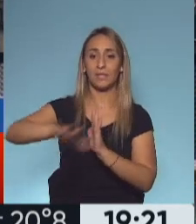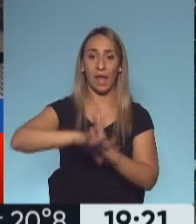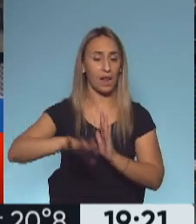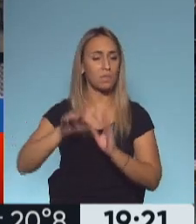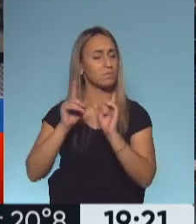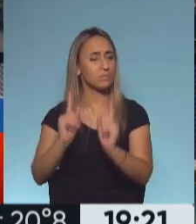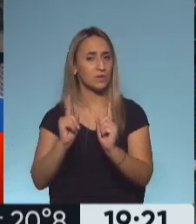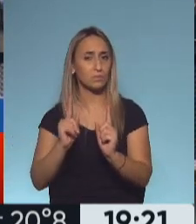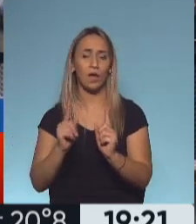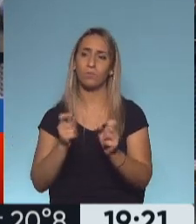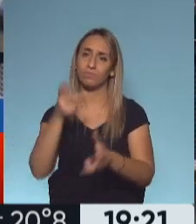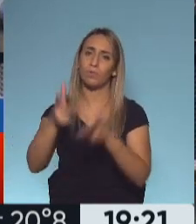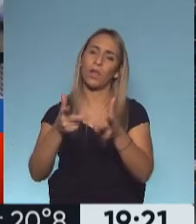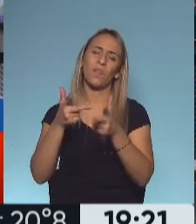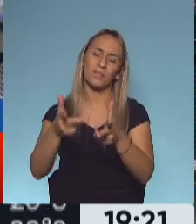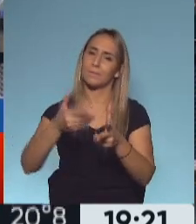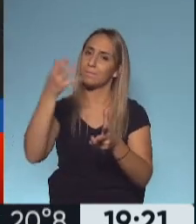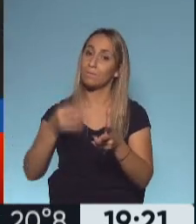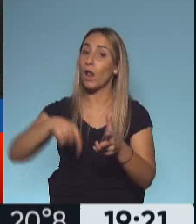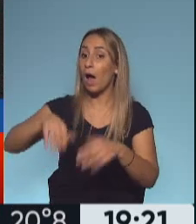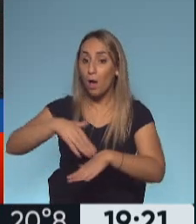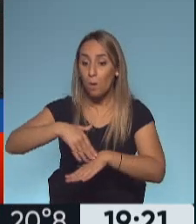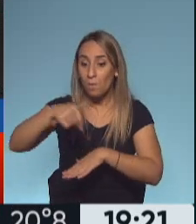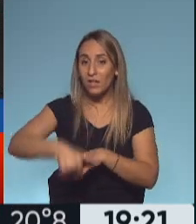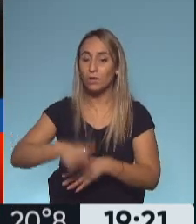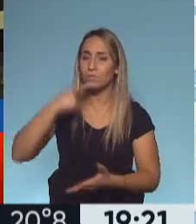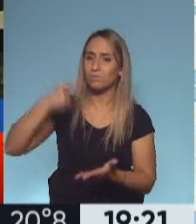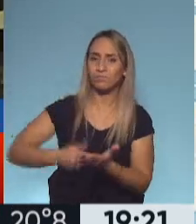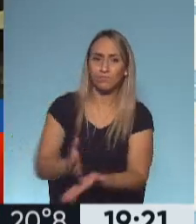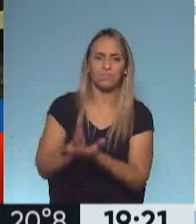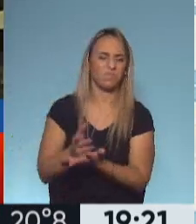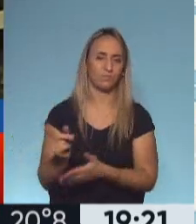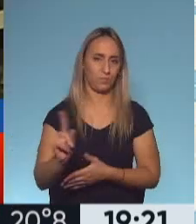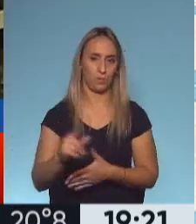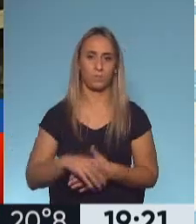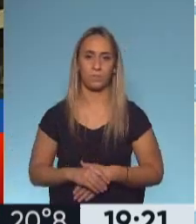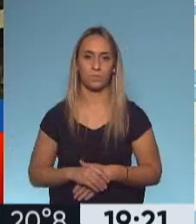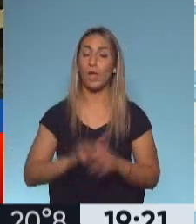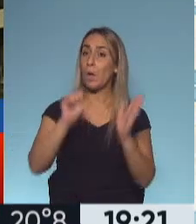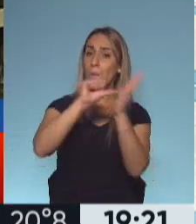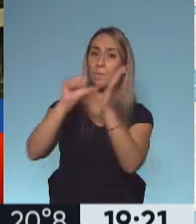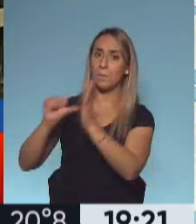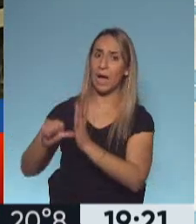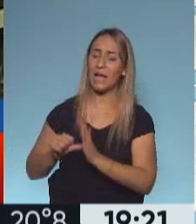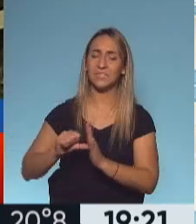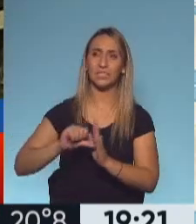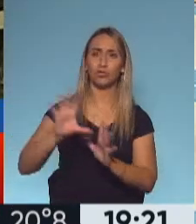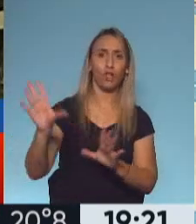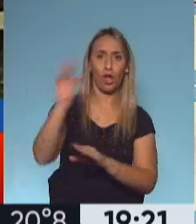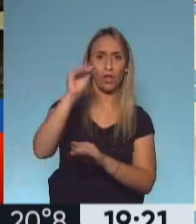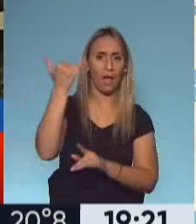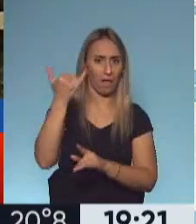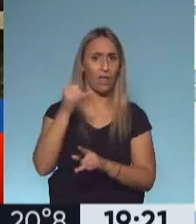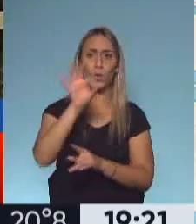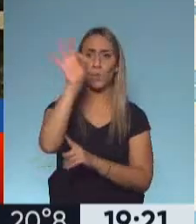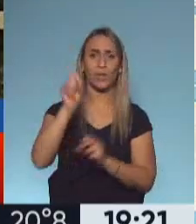el diagnóstico, pero reiteran que por el momento no consideran necesario tomar otras medidas. Todos los países que tienen circulación viral o en cualquier lugar donde haya